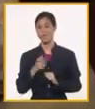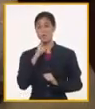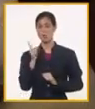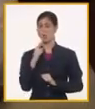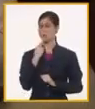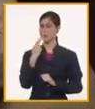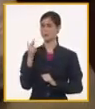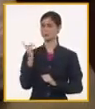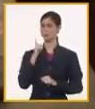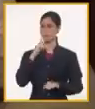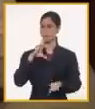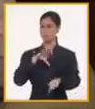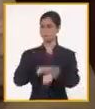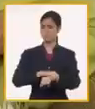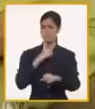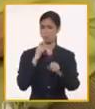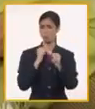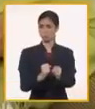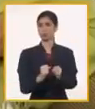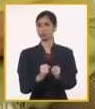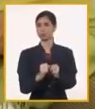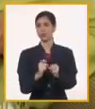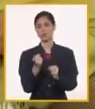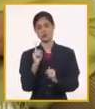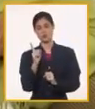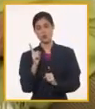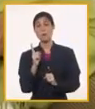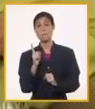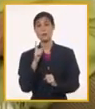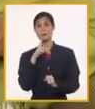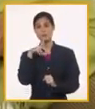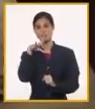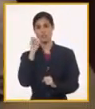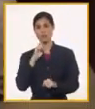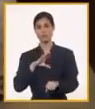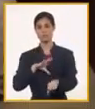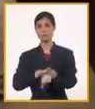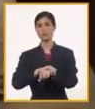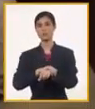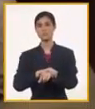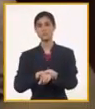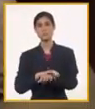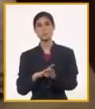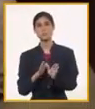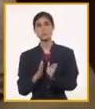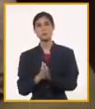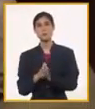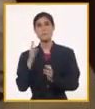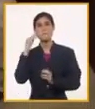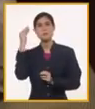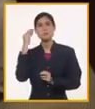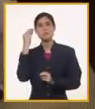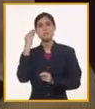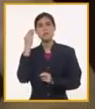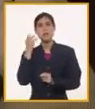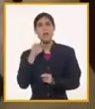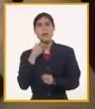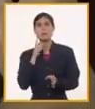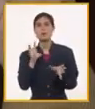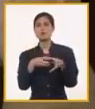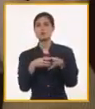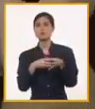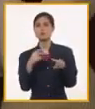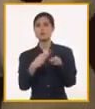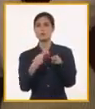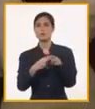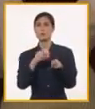mantener preso, sí. No, pero estuvo detenido por el BRAC. Detenido una vez por el BRAC y otra vez aquí